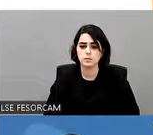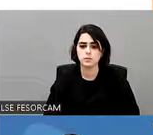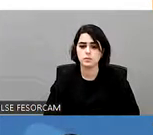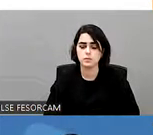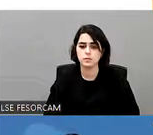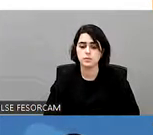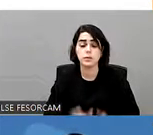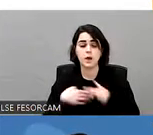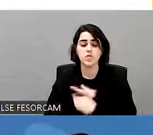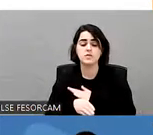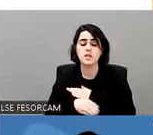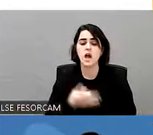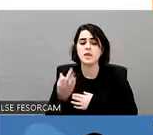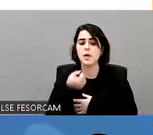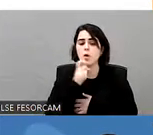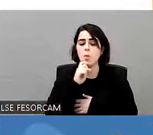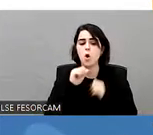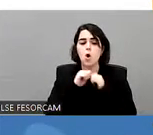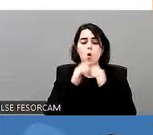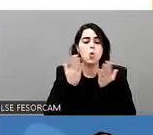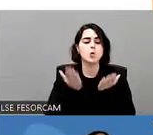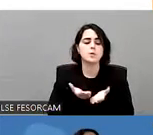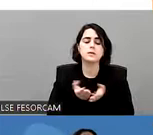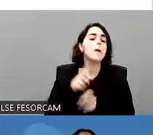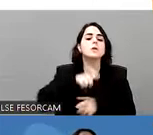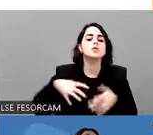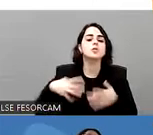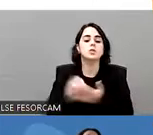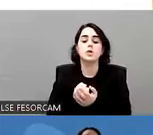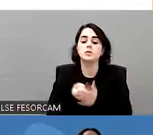la accesibilidad debe ser universal para todas las personas y no solo para una parte.